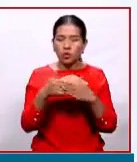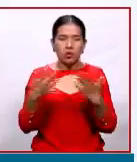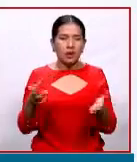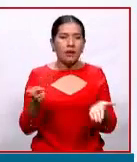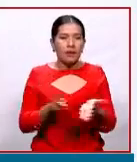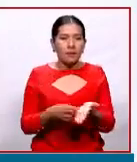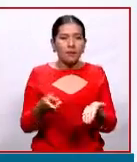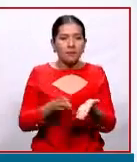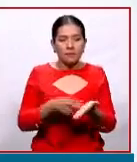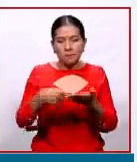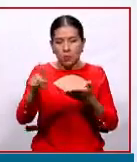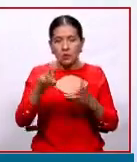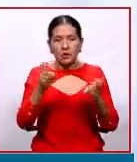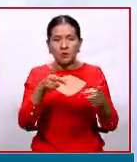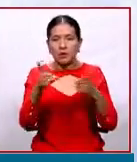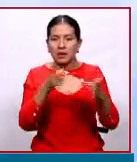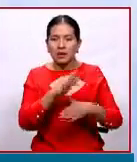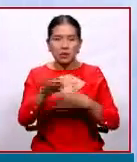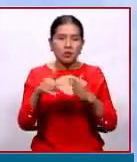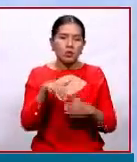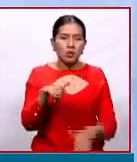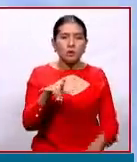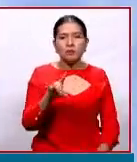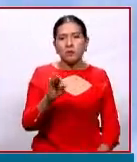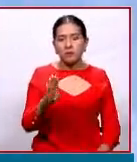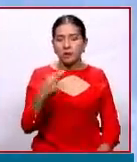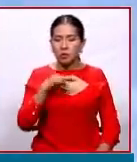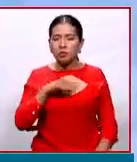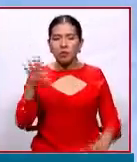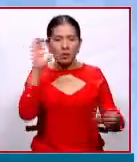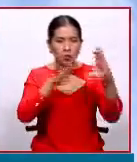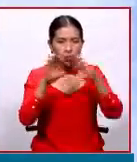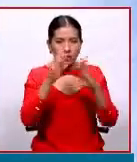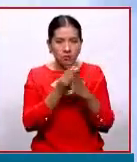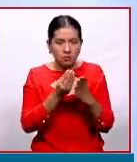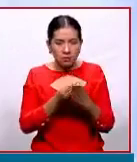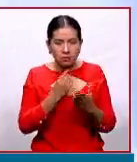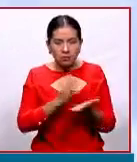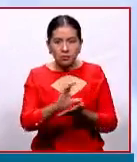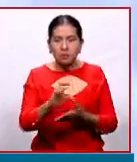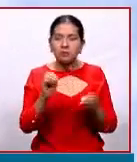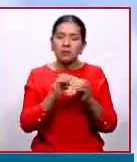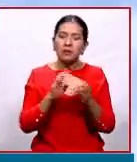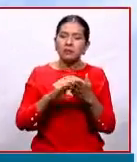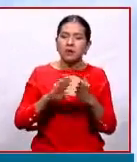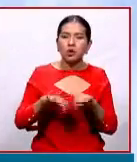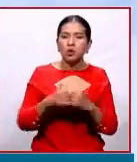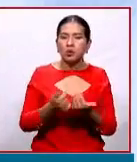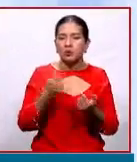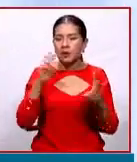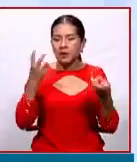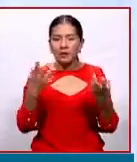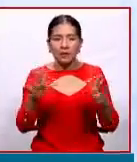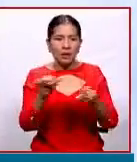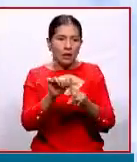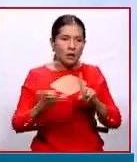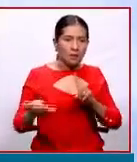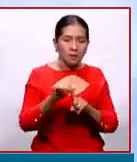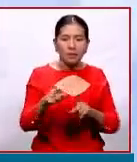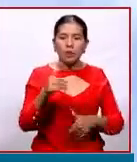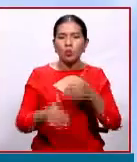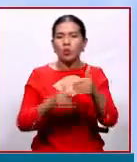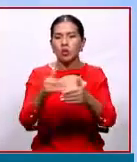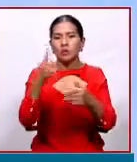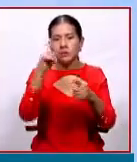esos proyectos en los directorios de YPFB, hemos buscado financiamiento, se han realizado licencias ambientales, procesos de